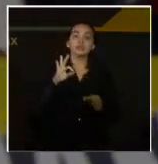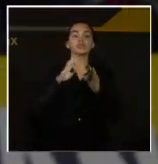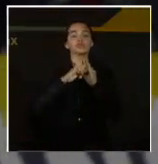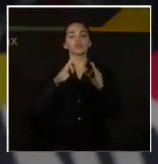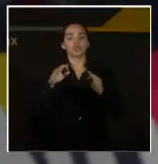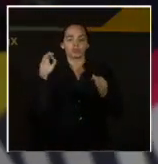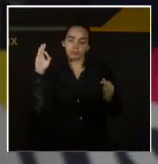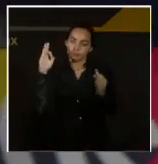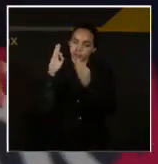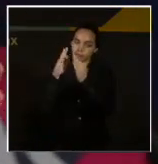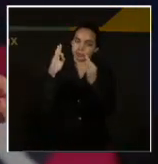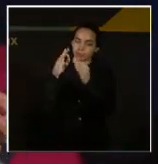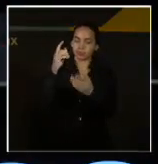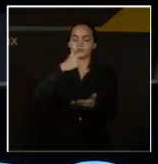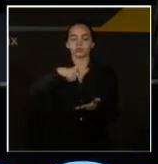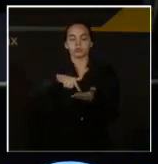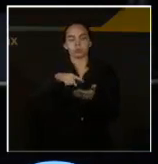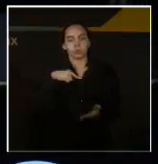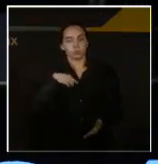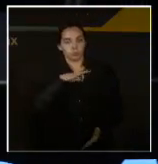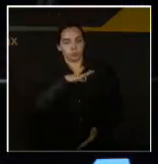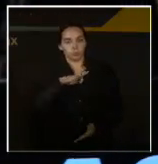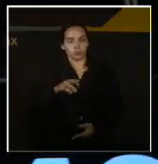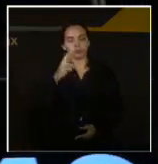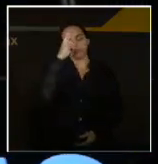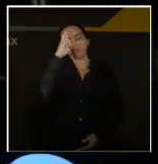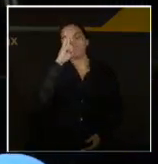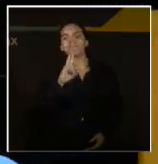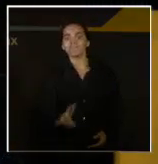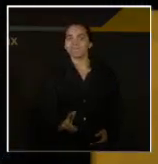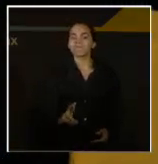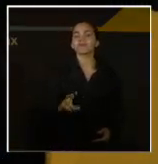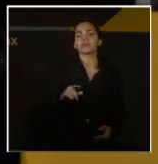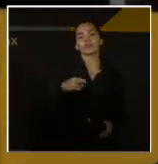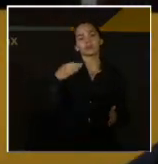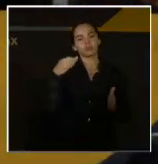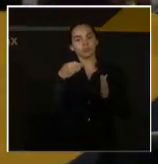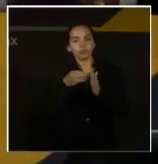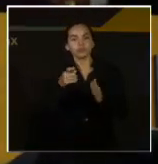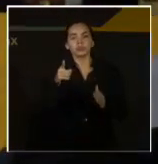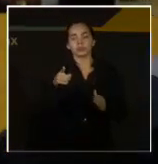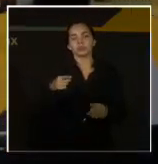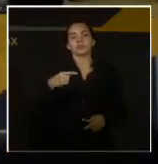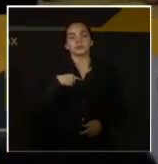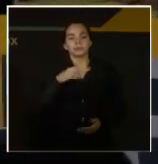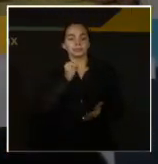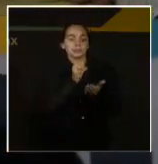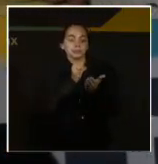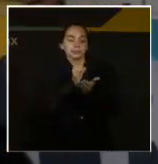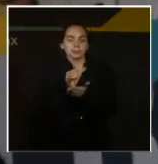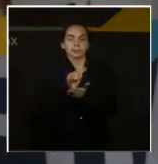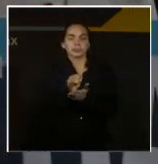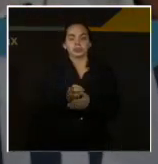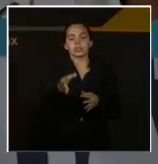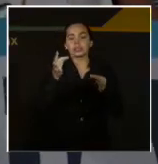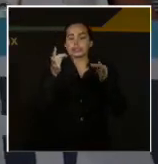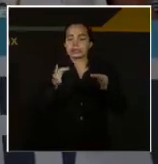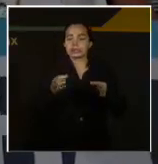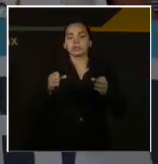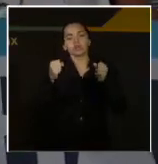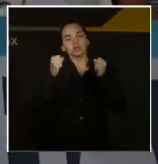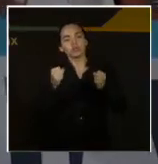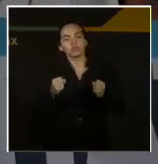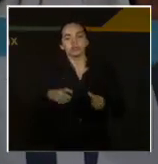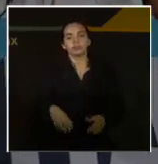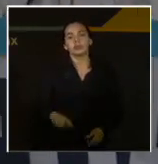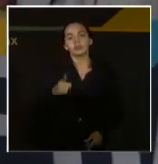espacio en donde pueda yo tener razones y motivos para que mi decisión se consolide, para